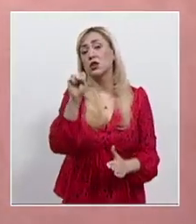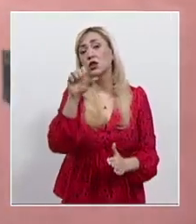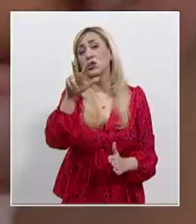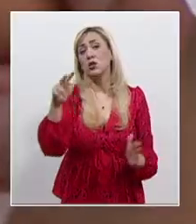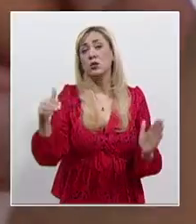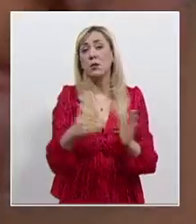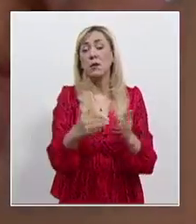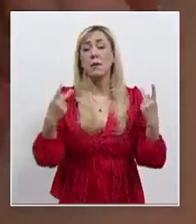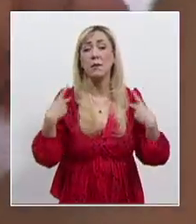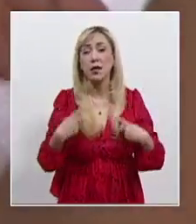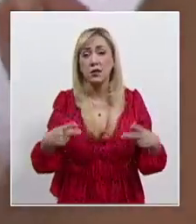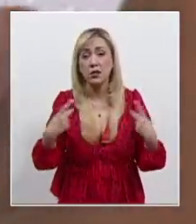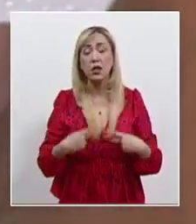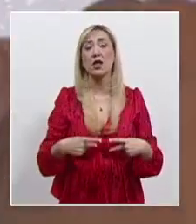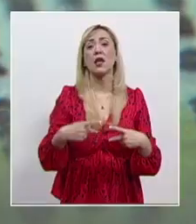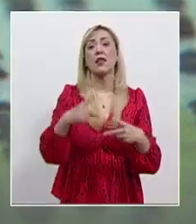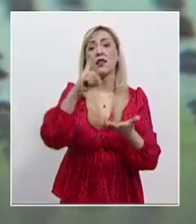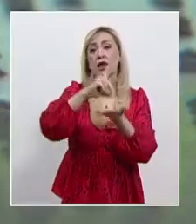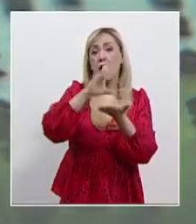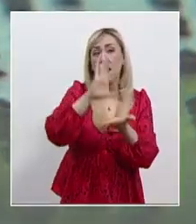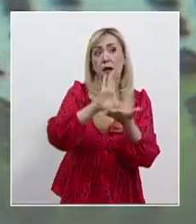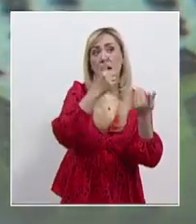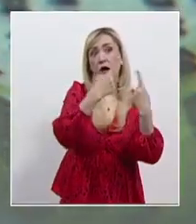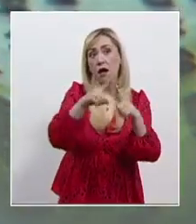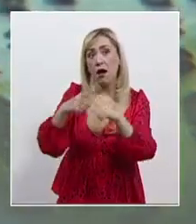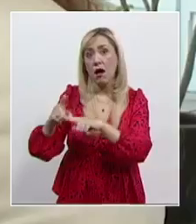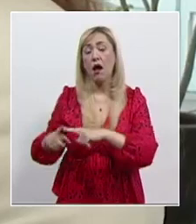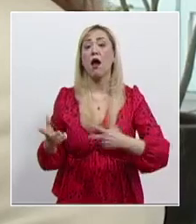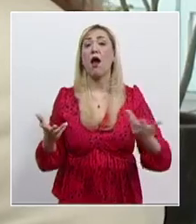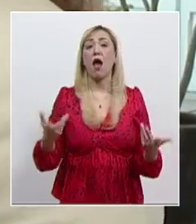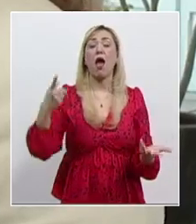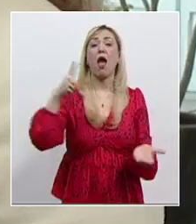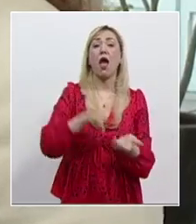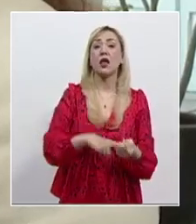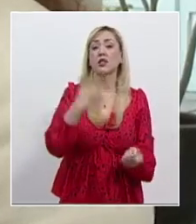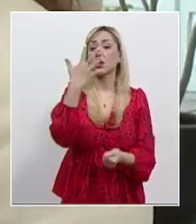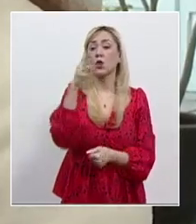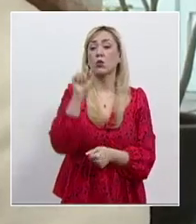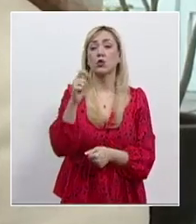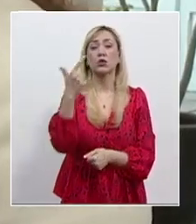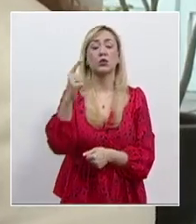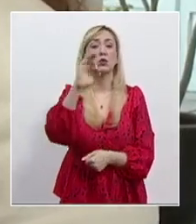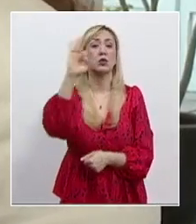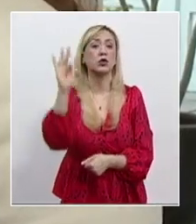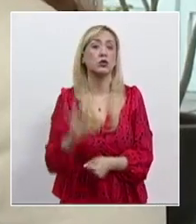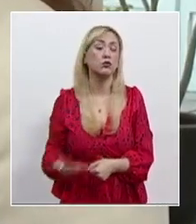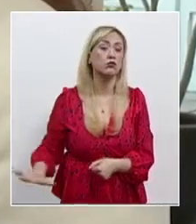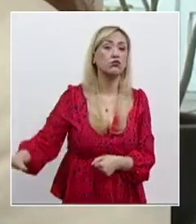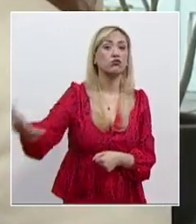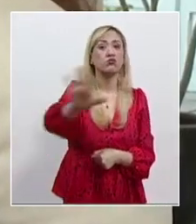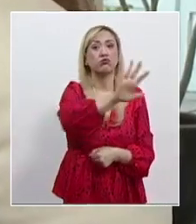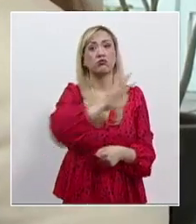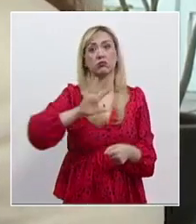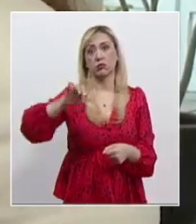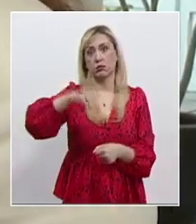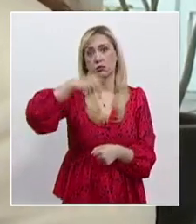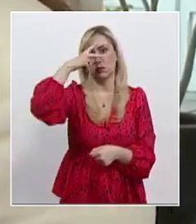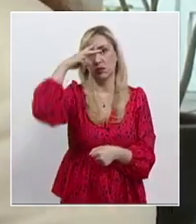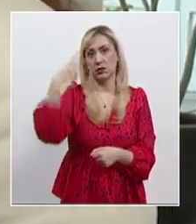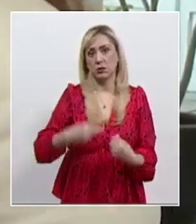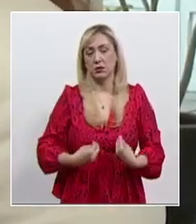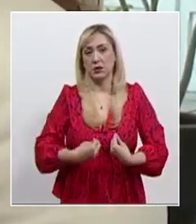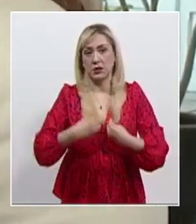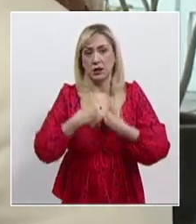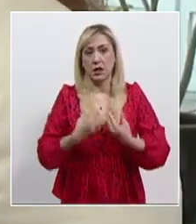7.168.000 personas con alguna discapacidad, lo que equivale al 5.7% de la población total. La magistrada